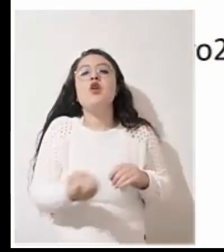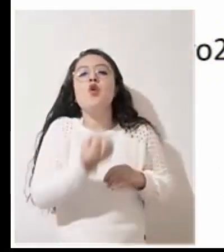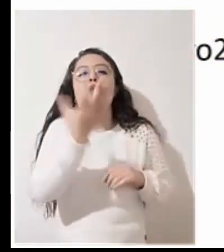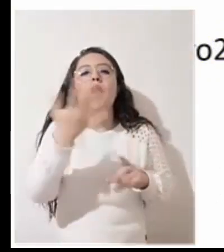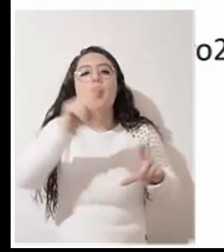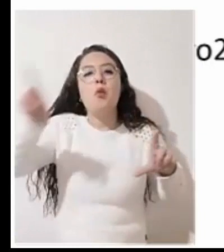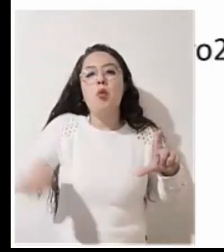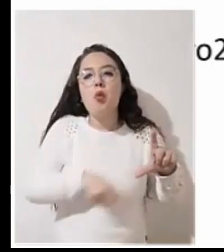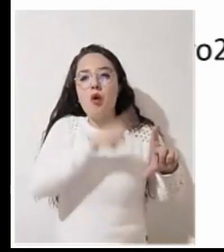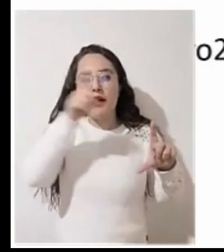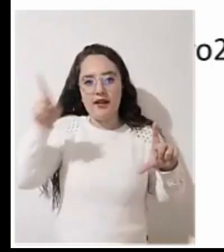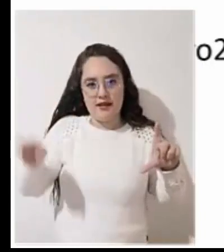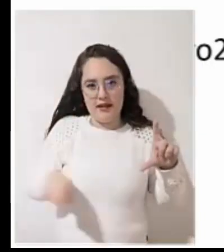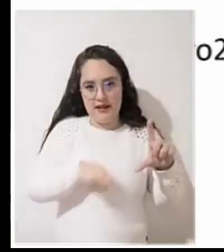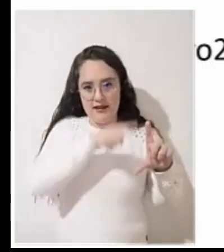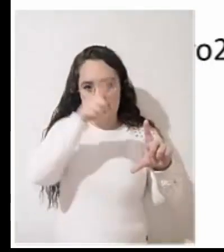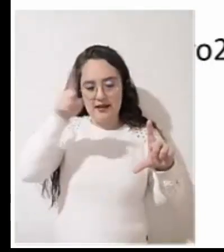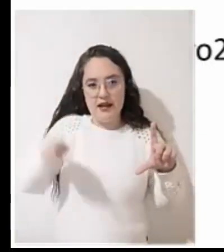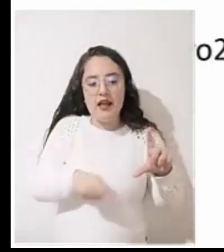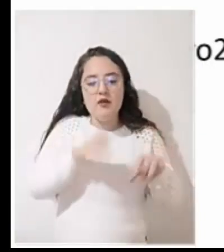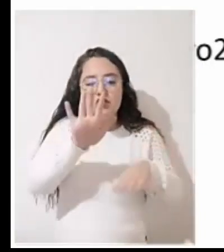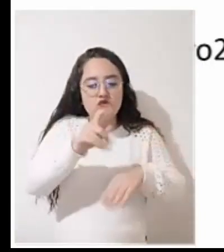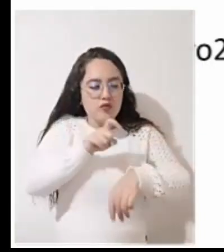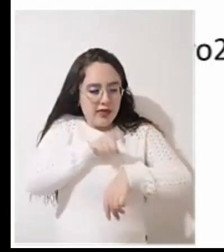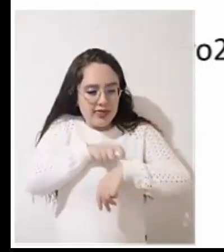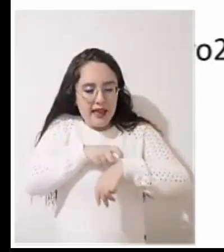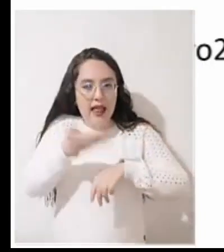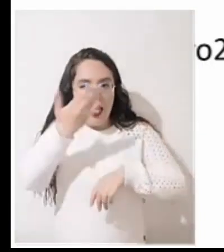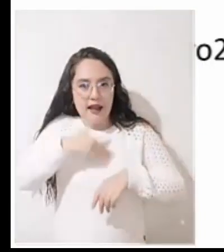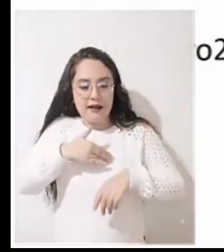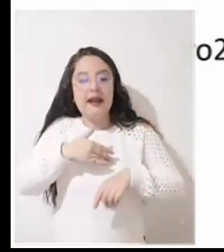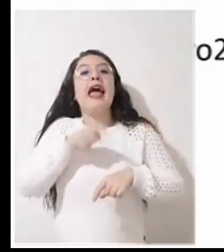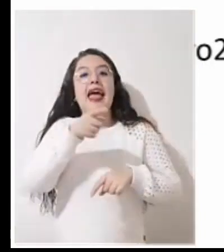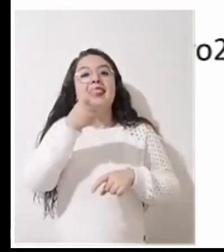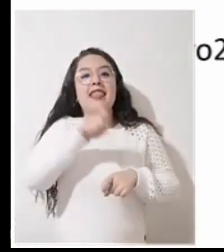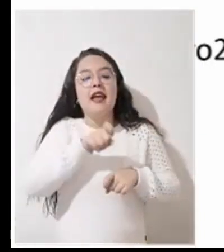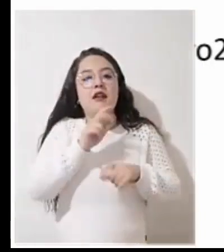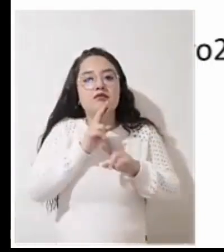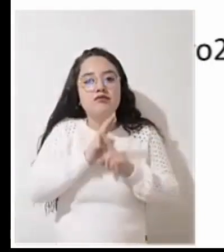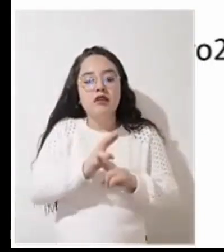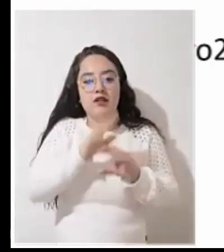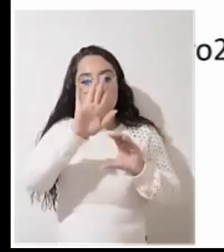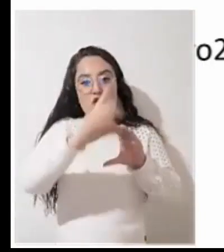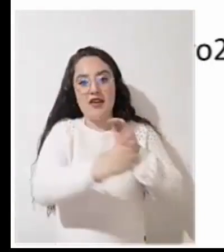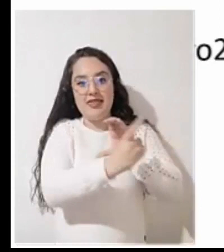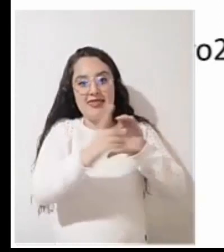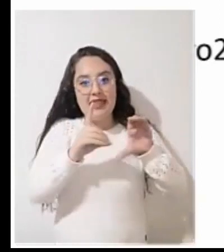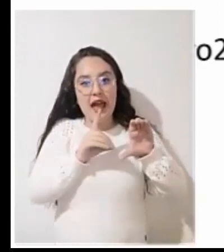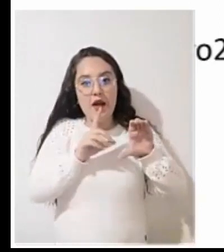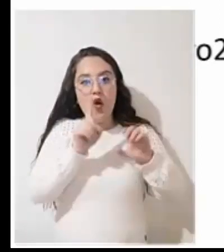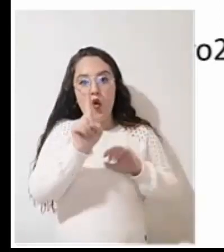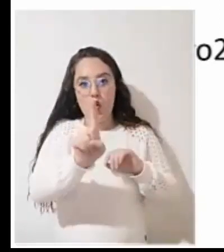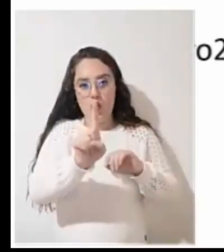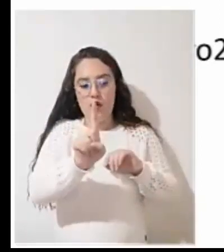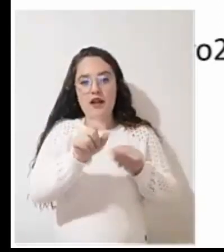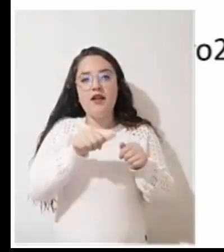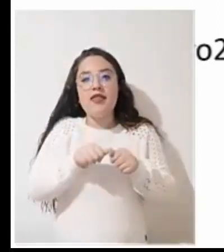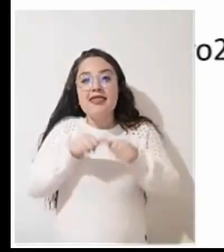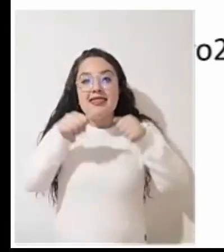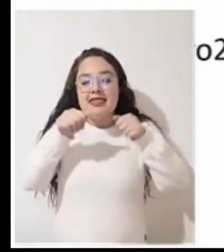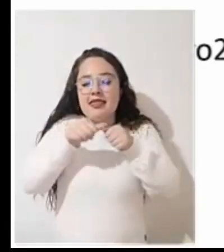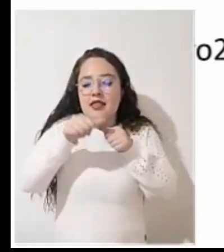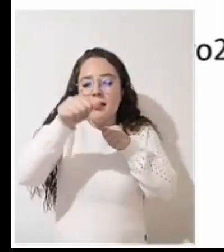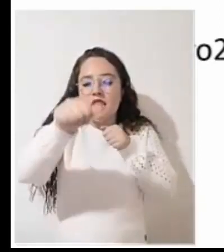la cantidad de vueltas que da en un instante determinado de tiempo. Eso debe ser igual al diámetro 1, es decir, a